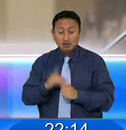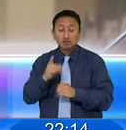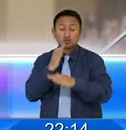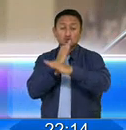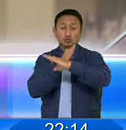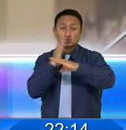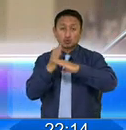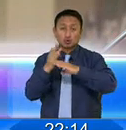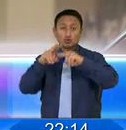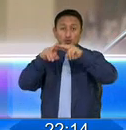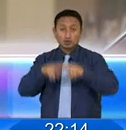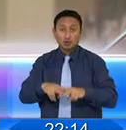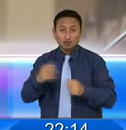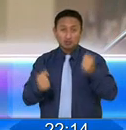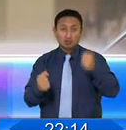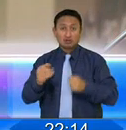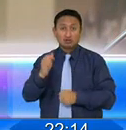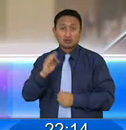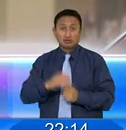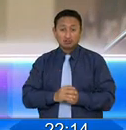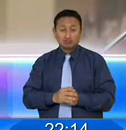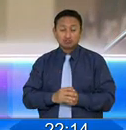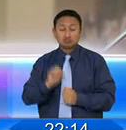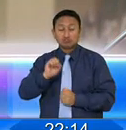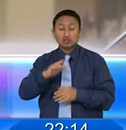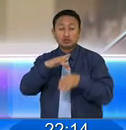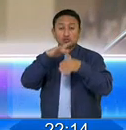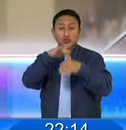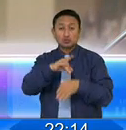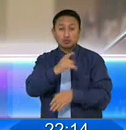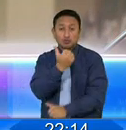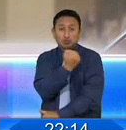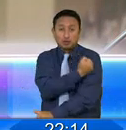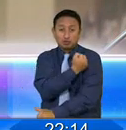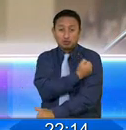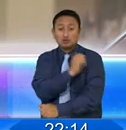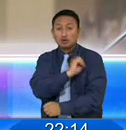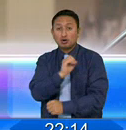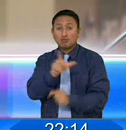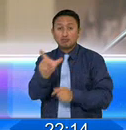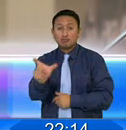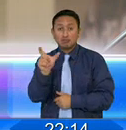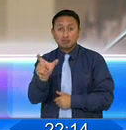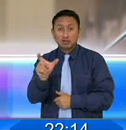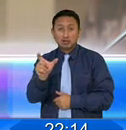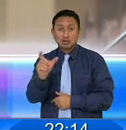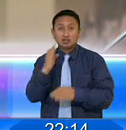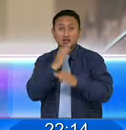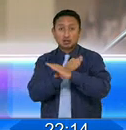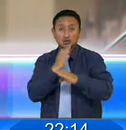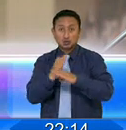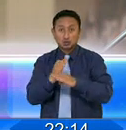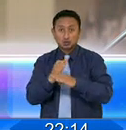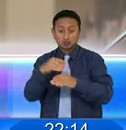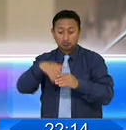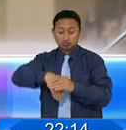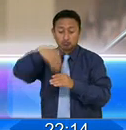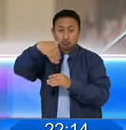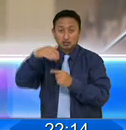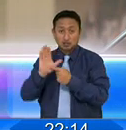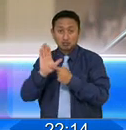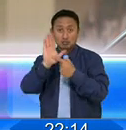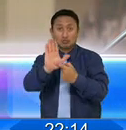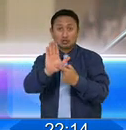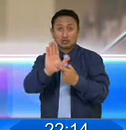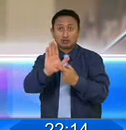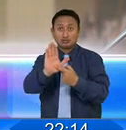la revisión técnica vehicular, se tengan turnos para la vacunación o para licencias, el turno, la impresión del